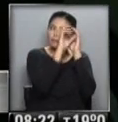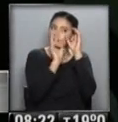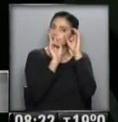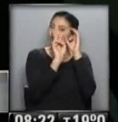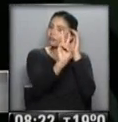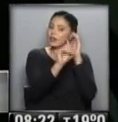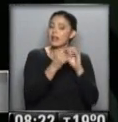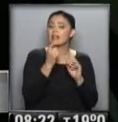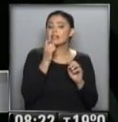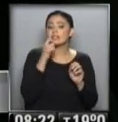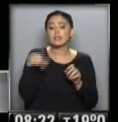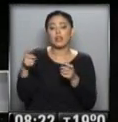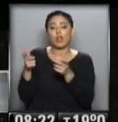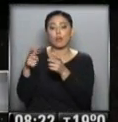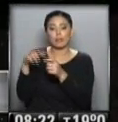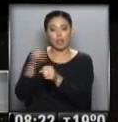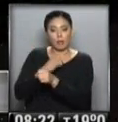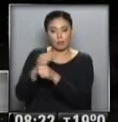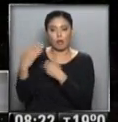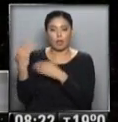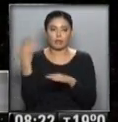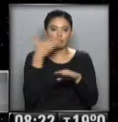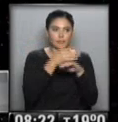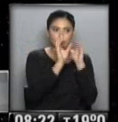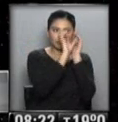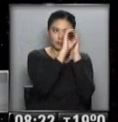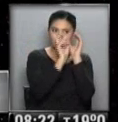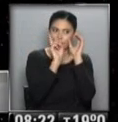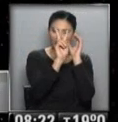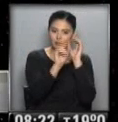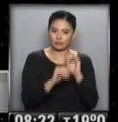estén avalados por el comité científico.